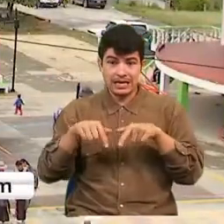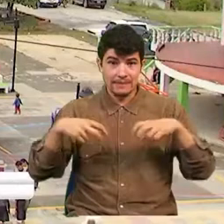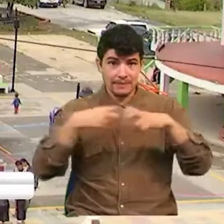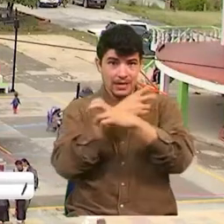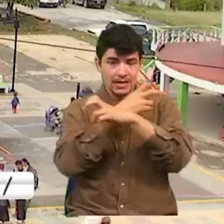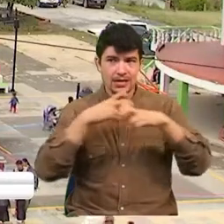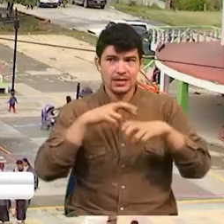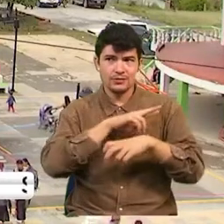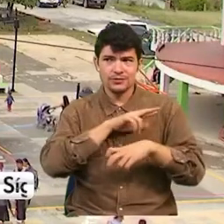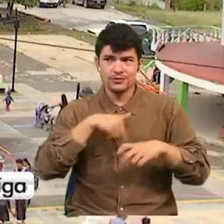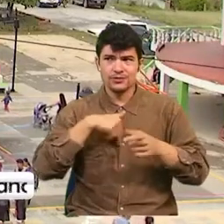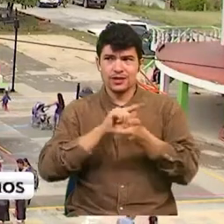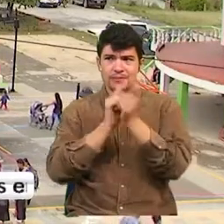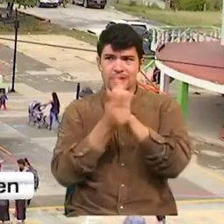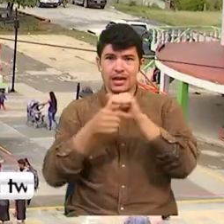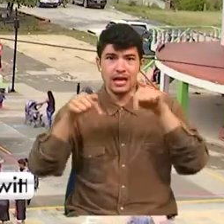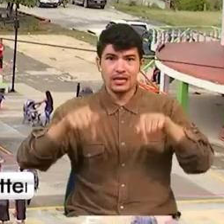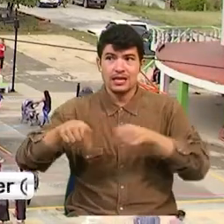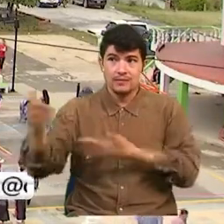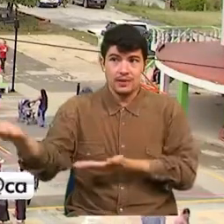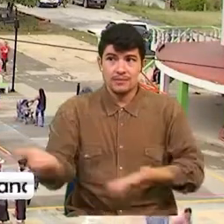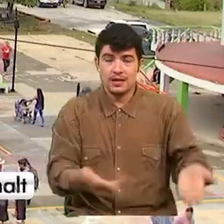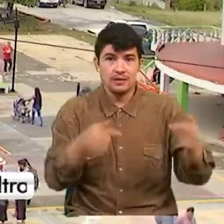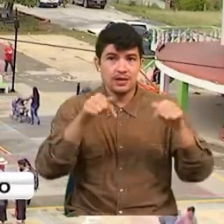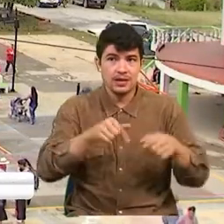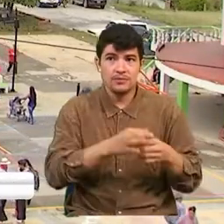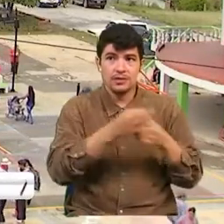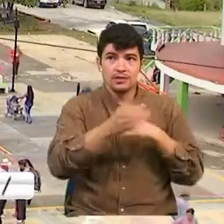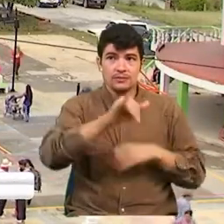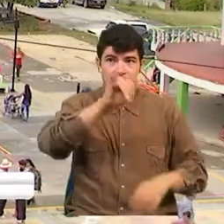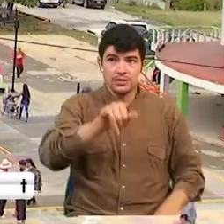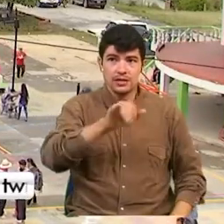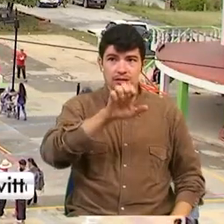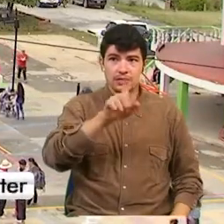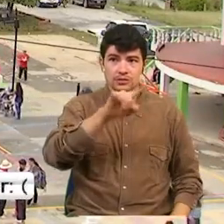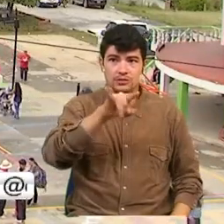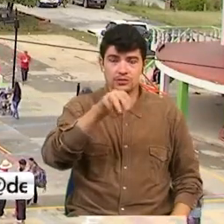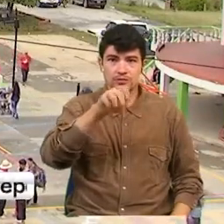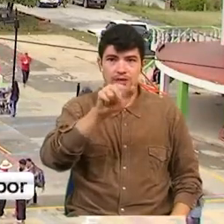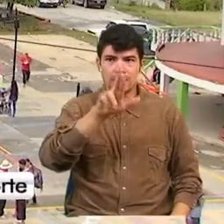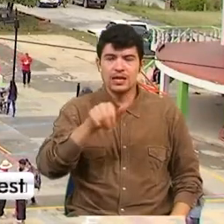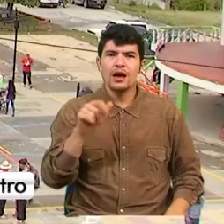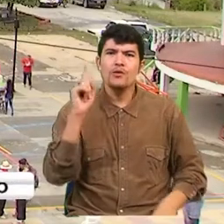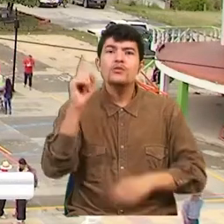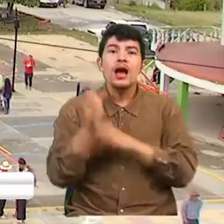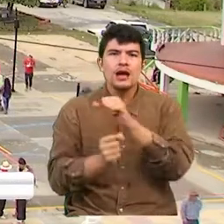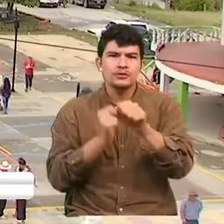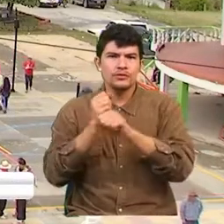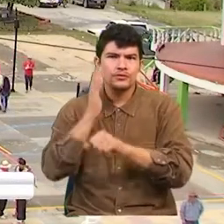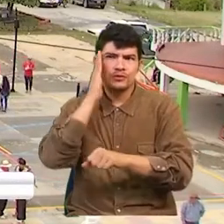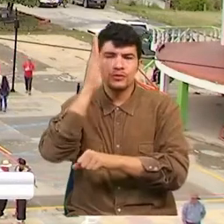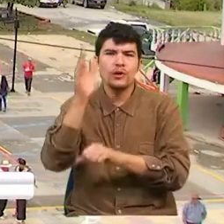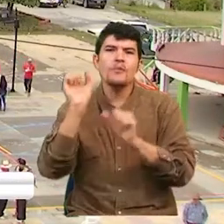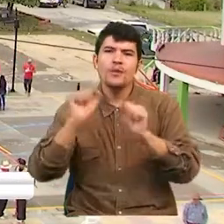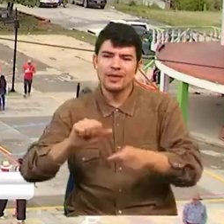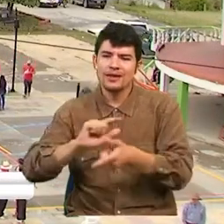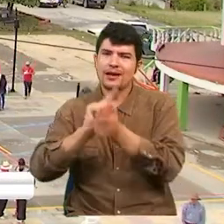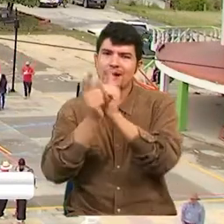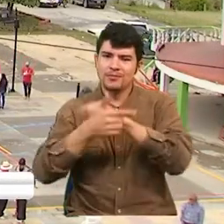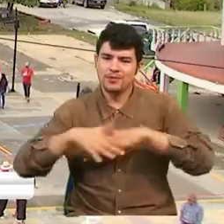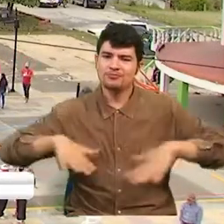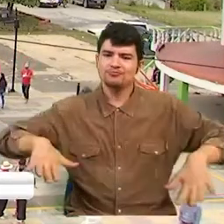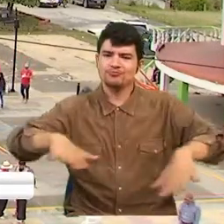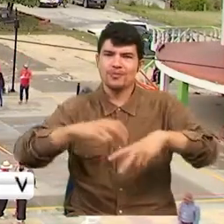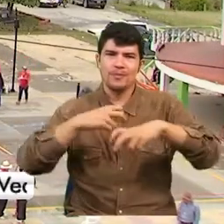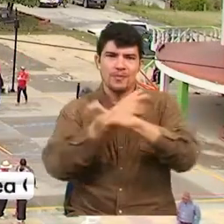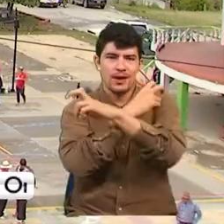nosotros vamos a cambiar aquí toda esto, porque esta es la sala de recibo del municipio de Jesús María y aspiramos de que en un año puedan ustedes haber visto ya transformado la sala de recibo del municipio